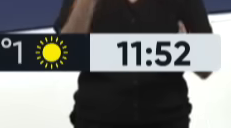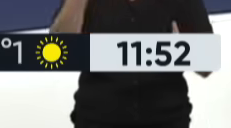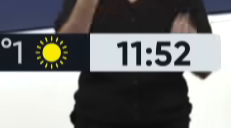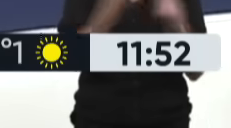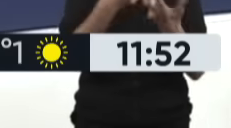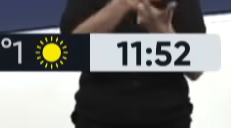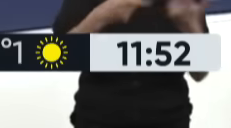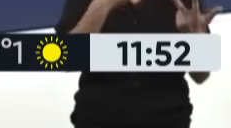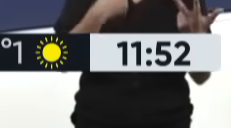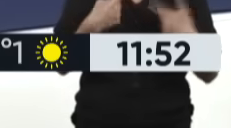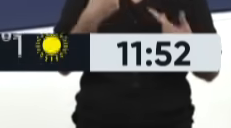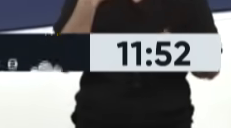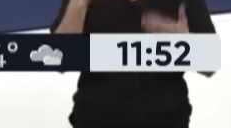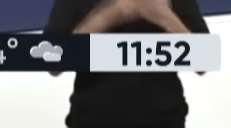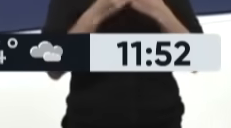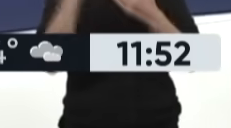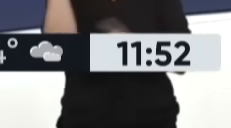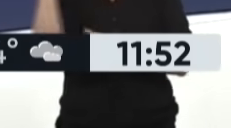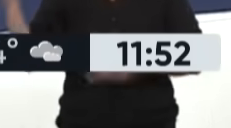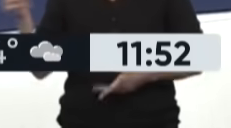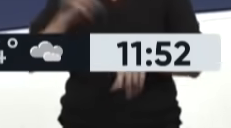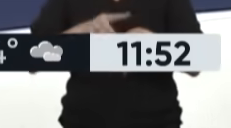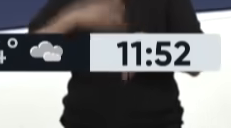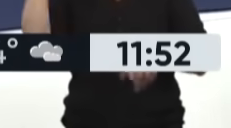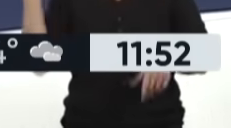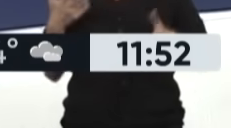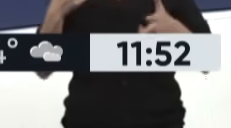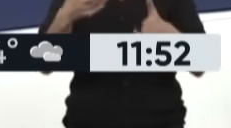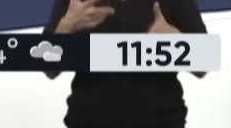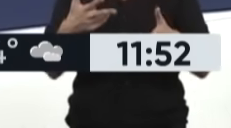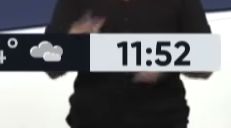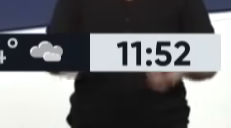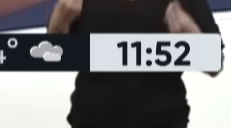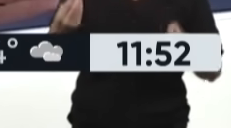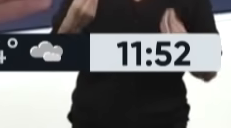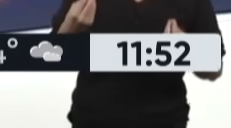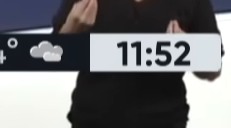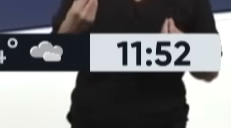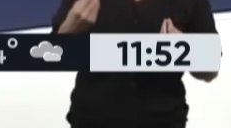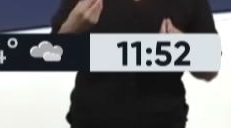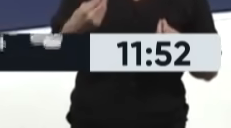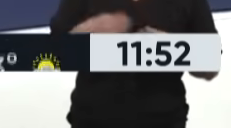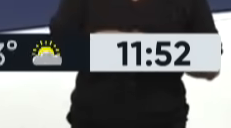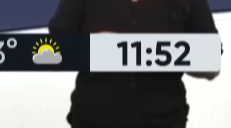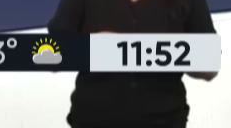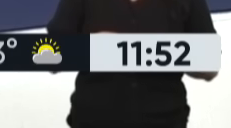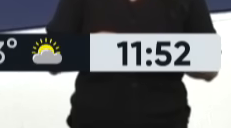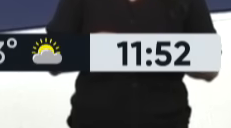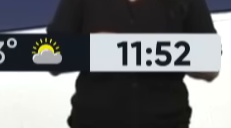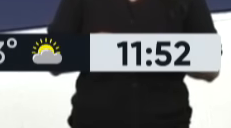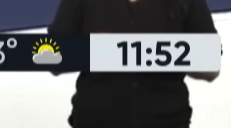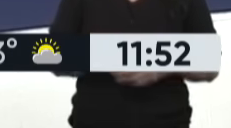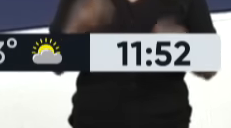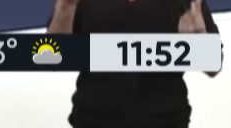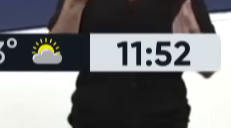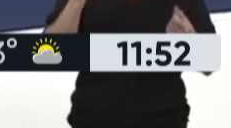ministro de Economía, Luis Caputo, expresó en su momento puntualmente, ¿para qué tener los ociosos acá? Llevémoslo a un barco al